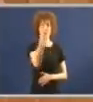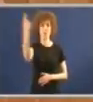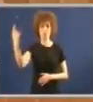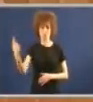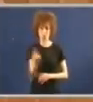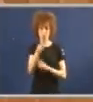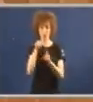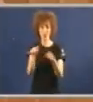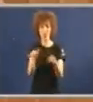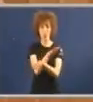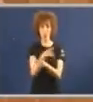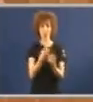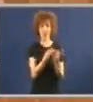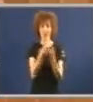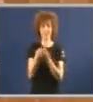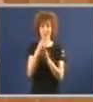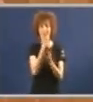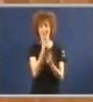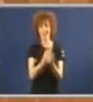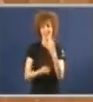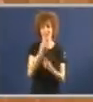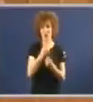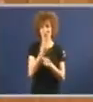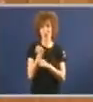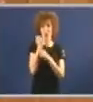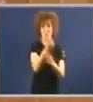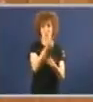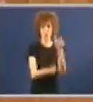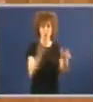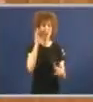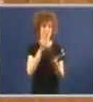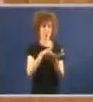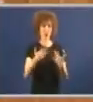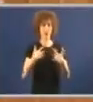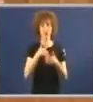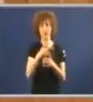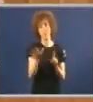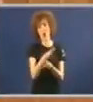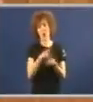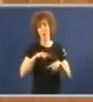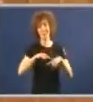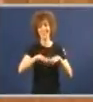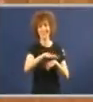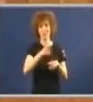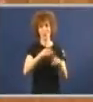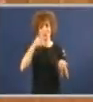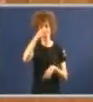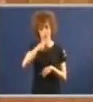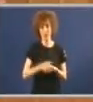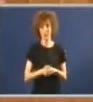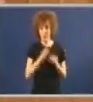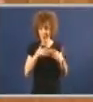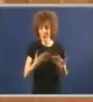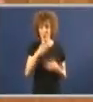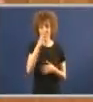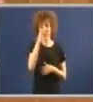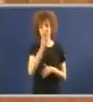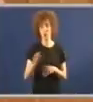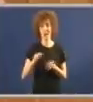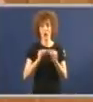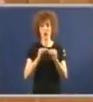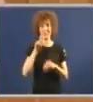de asesoramento e apoio das mulleres que sofren violencia machista no rural. Na actualidade hai 81 CINs en todo o